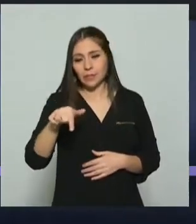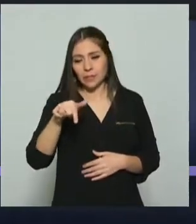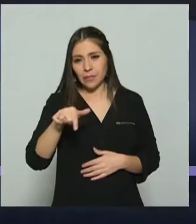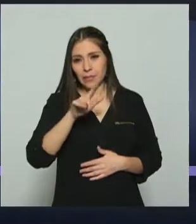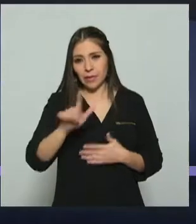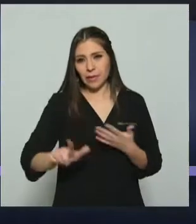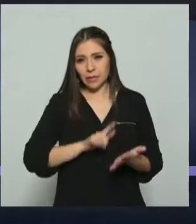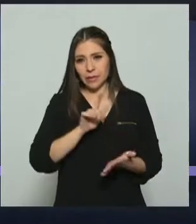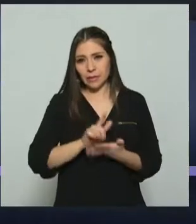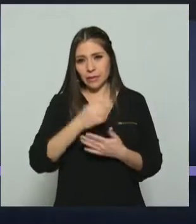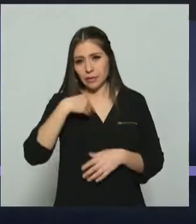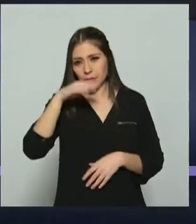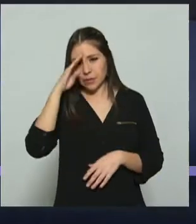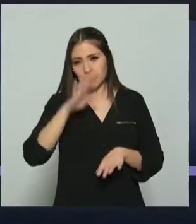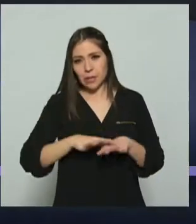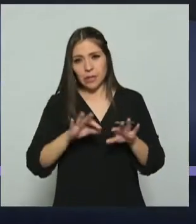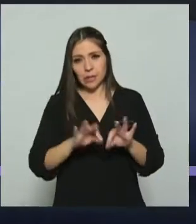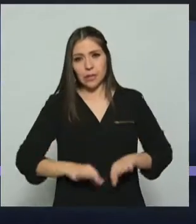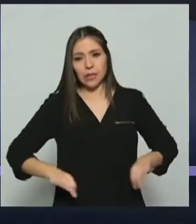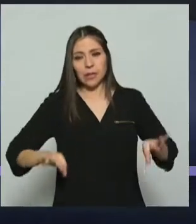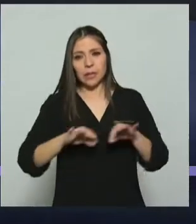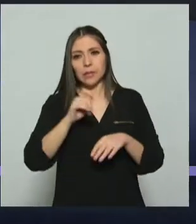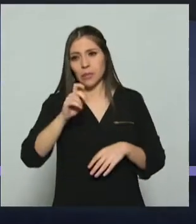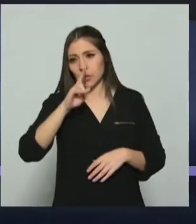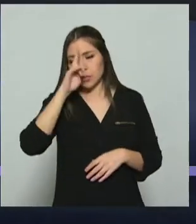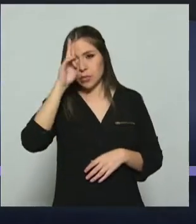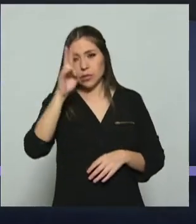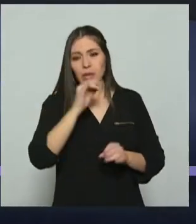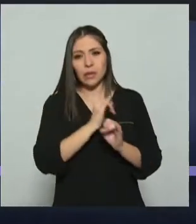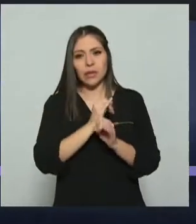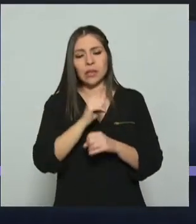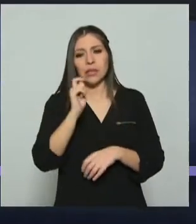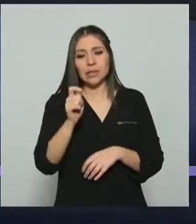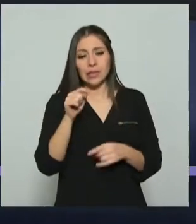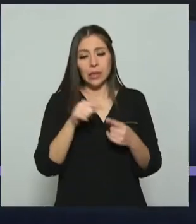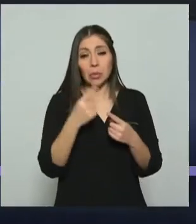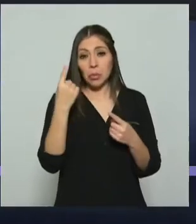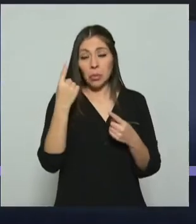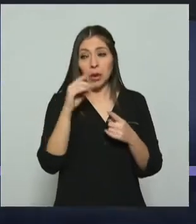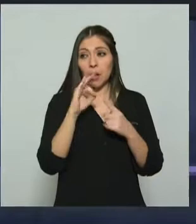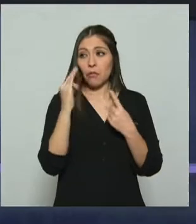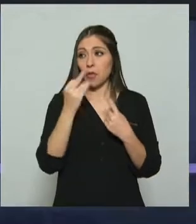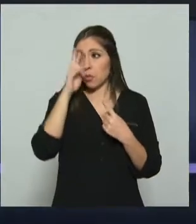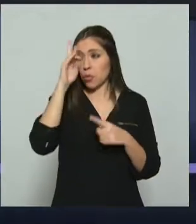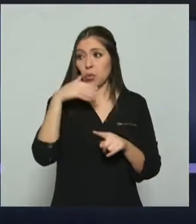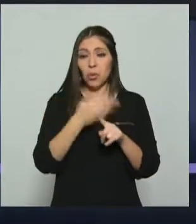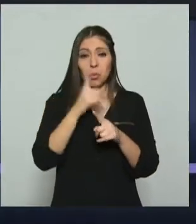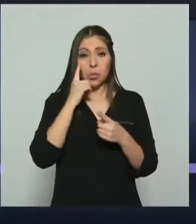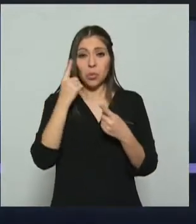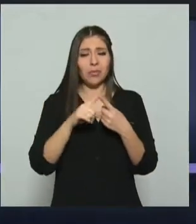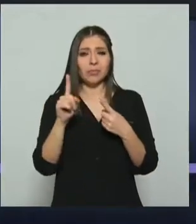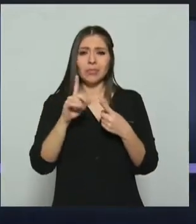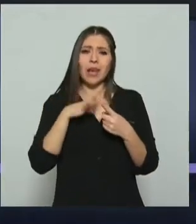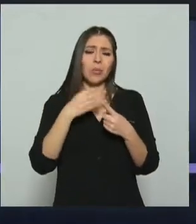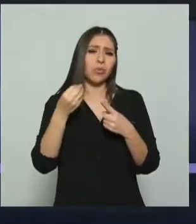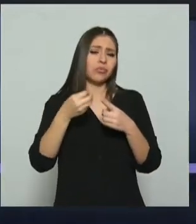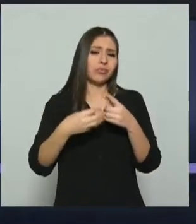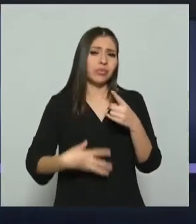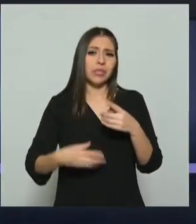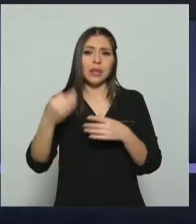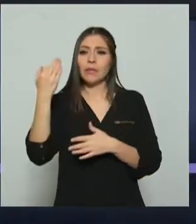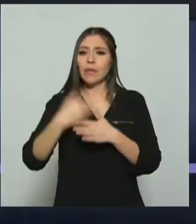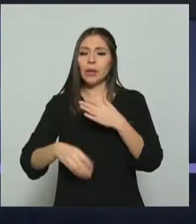esta cuestión es que la violencia digital es una de muchas formas de violencia contra las mujeres, y que aún hay muchos pendientes por atacar en ese sentido.